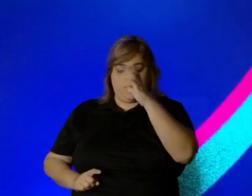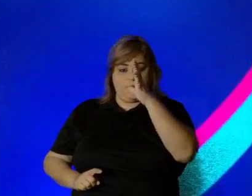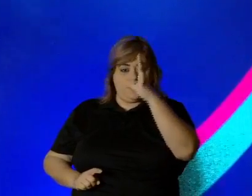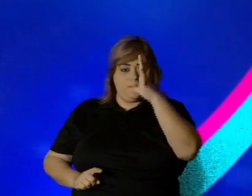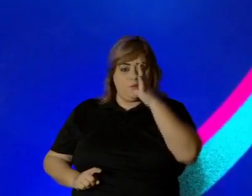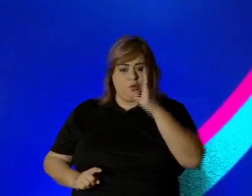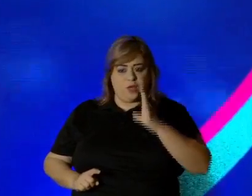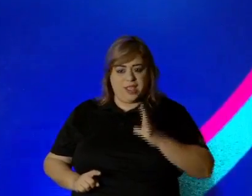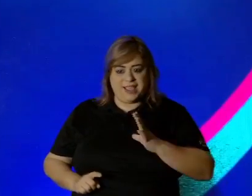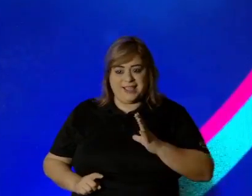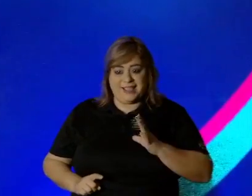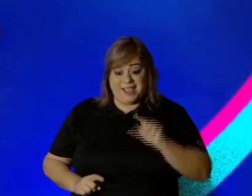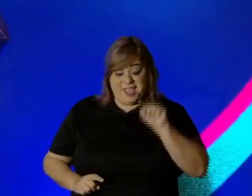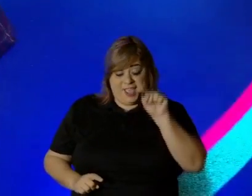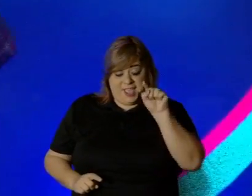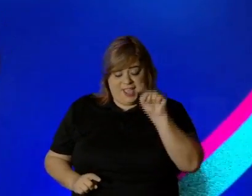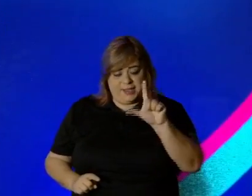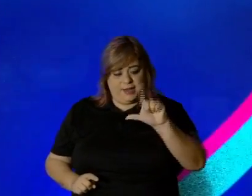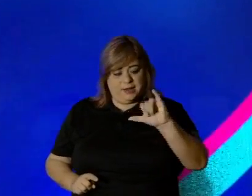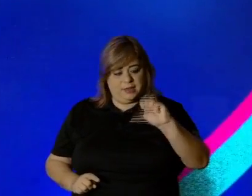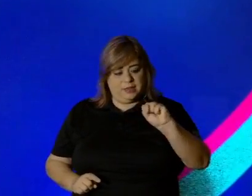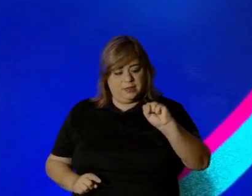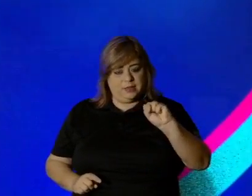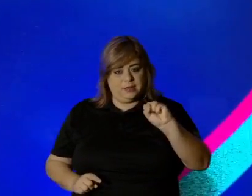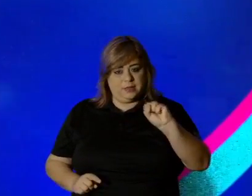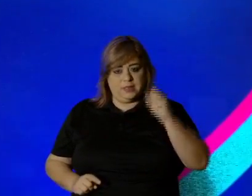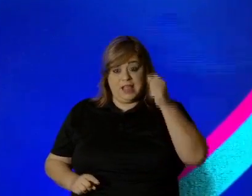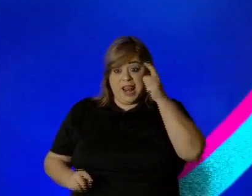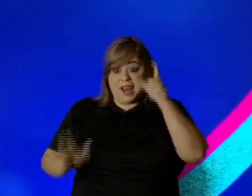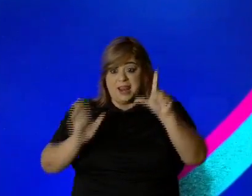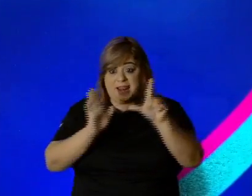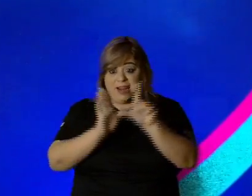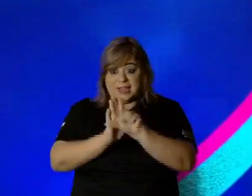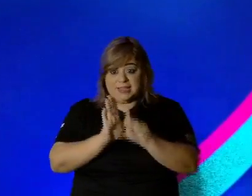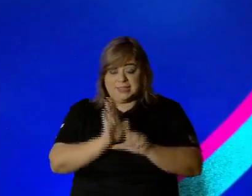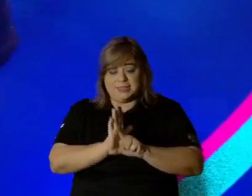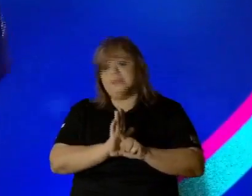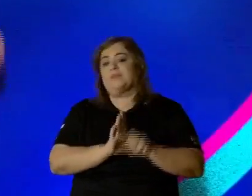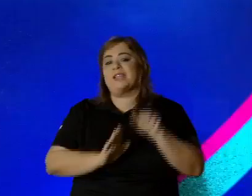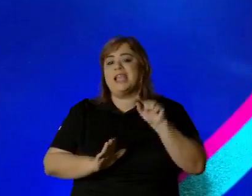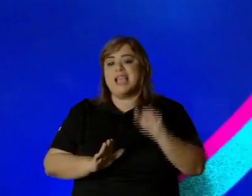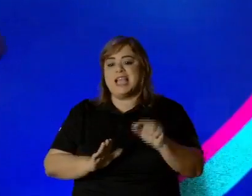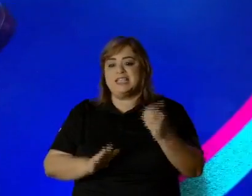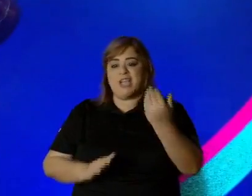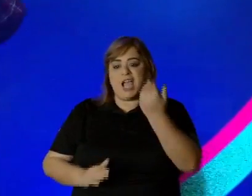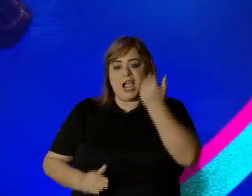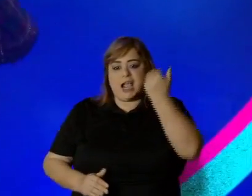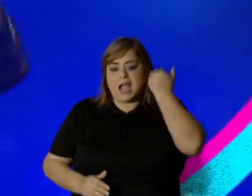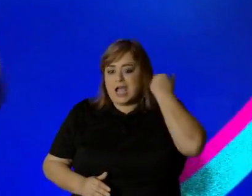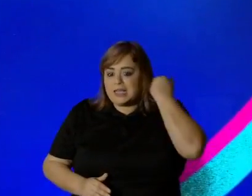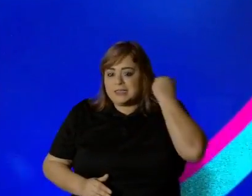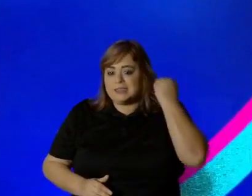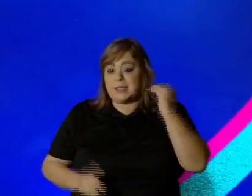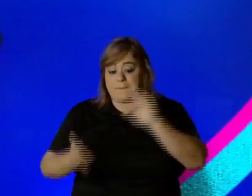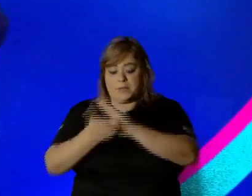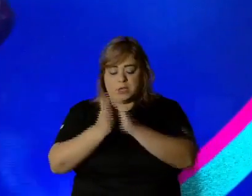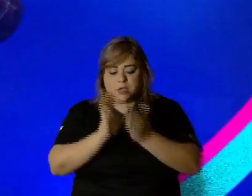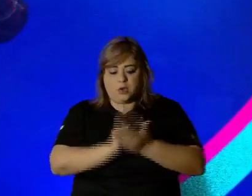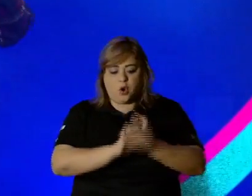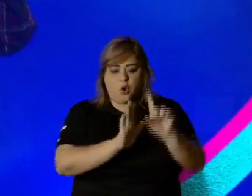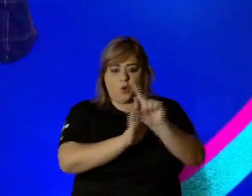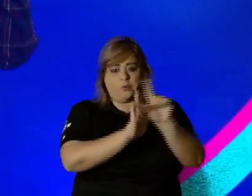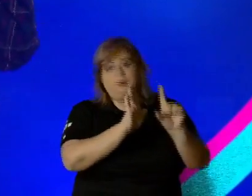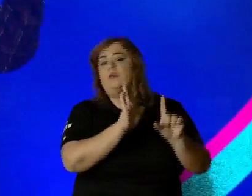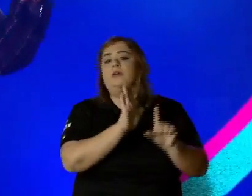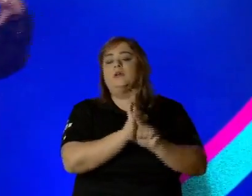casé, que he visto todo, que su cáncer, como Dios en medio de su cáncer se hace abogada y